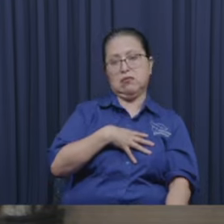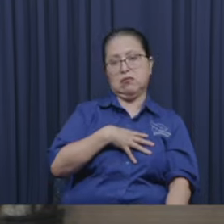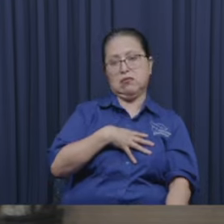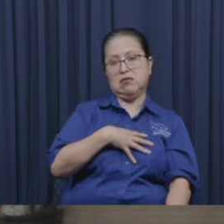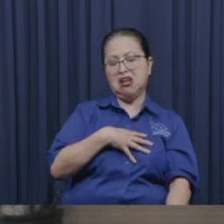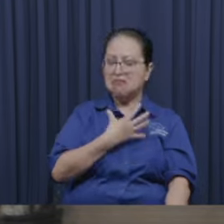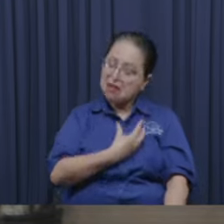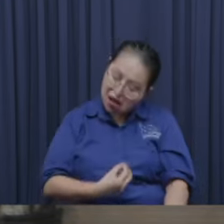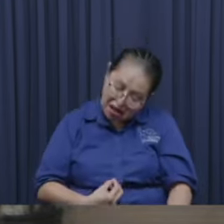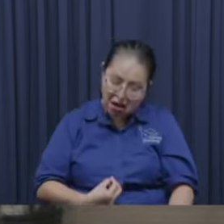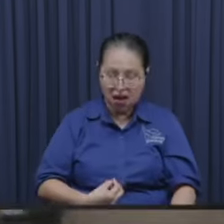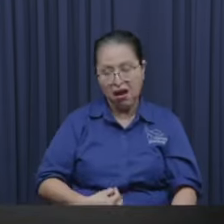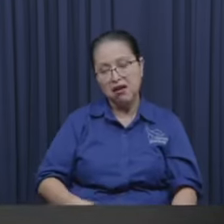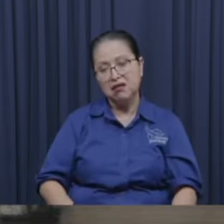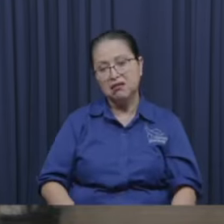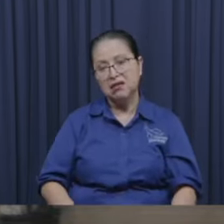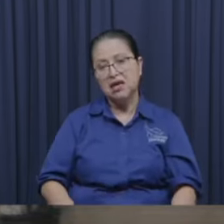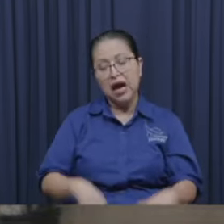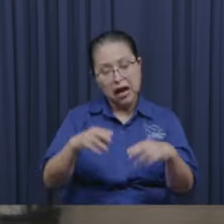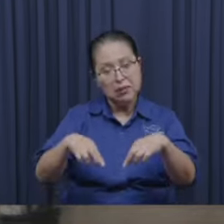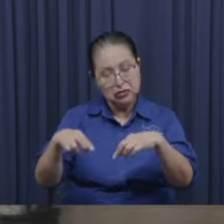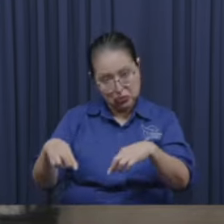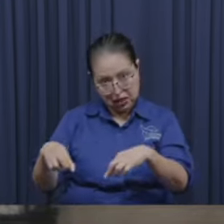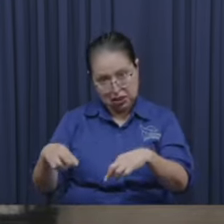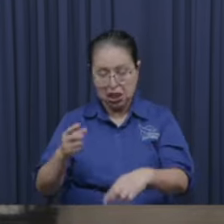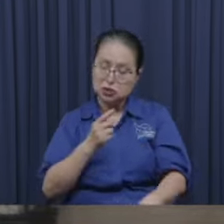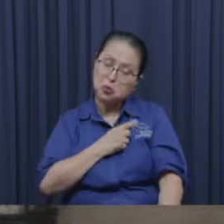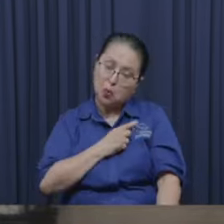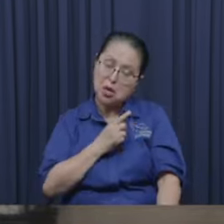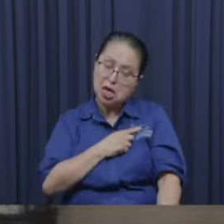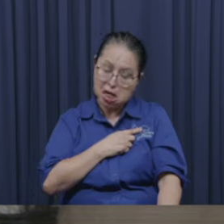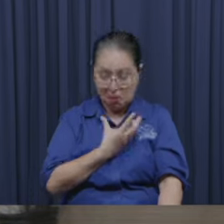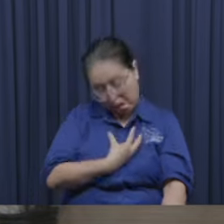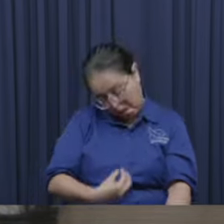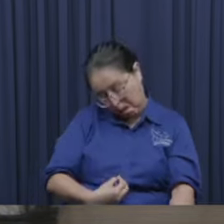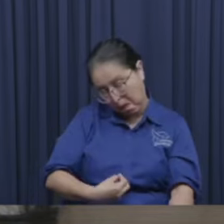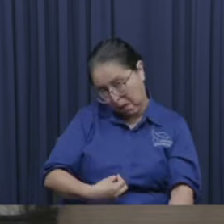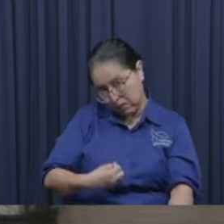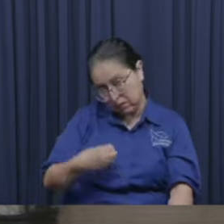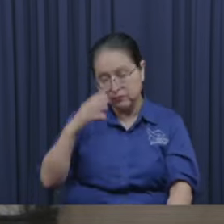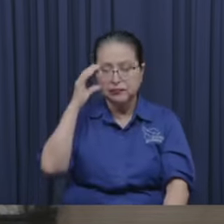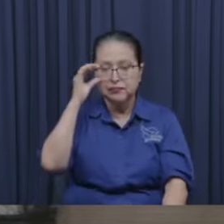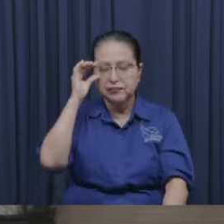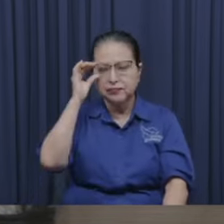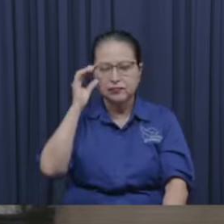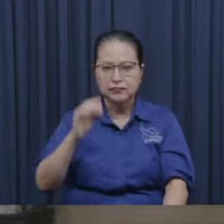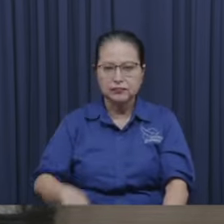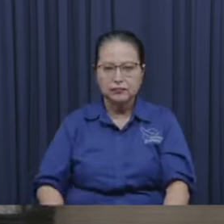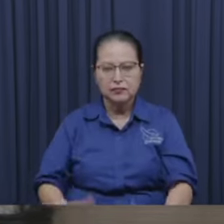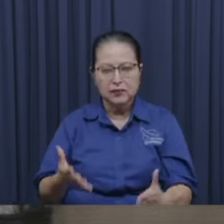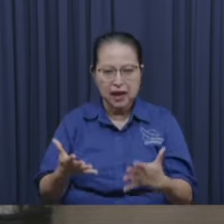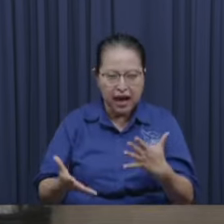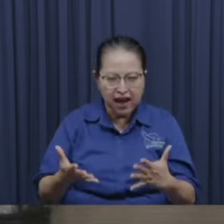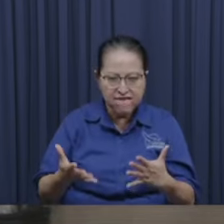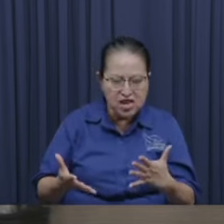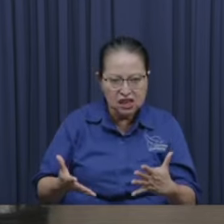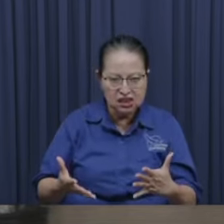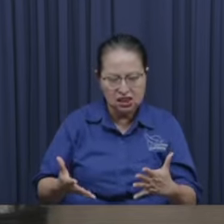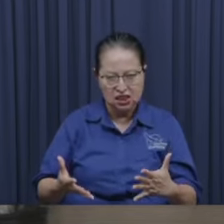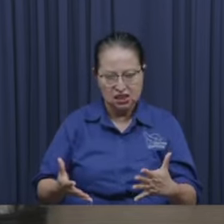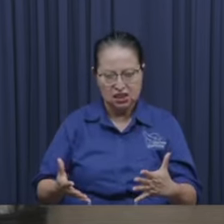solitos Sí es que hay gente que haced hay gente que cuando quiere comer carne se muerde en el